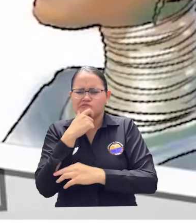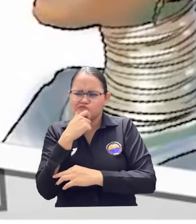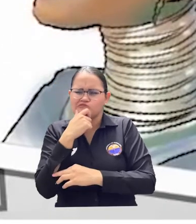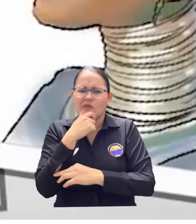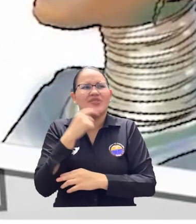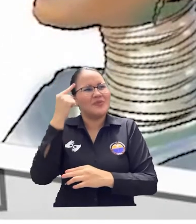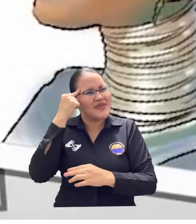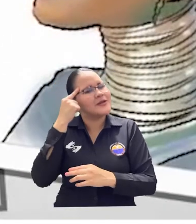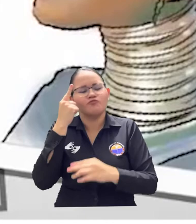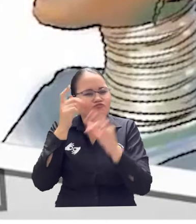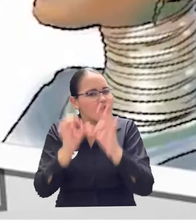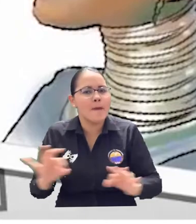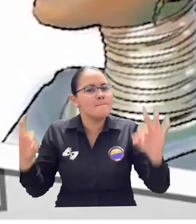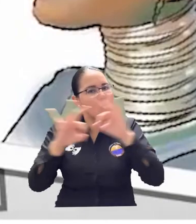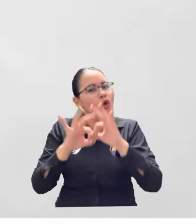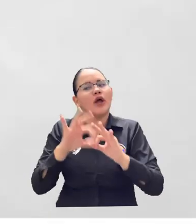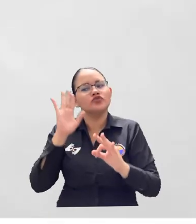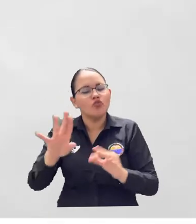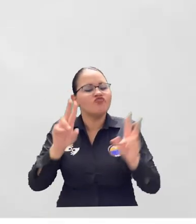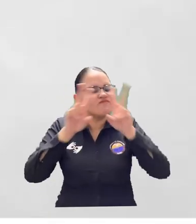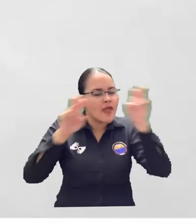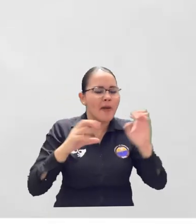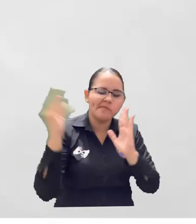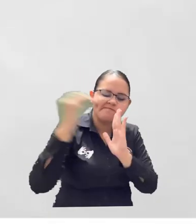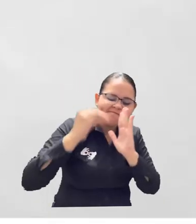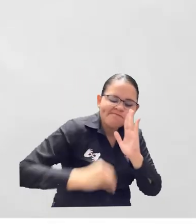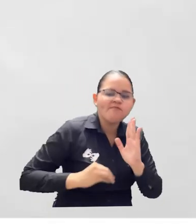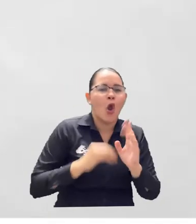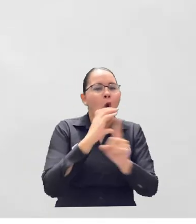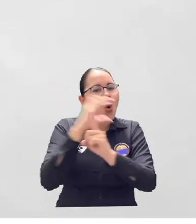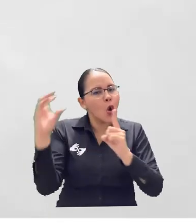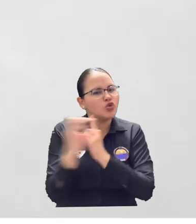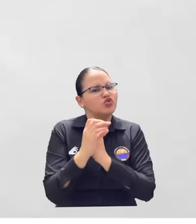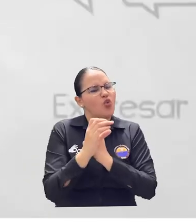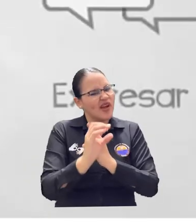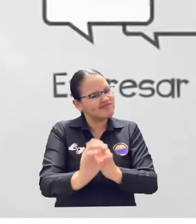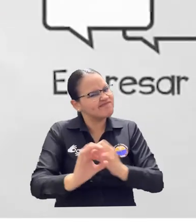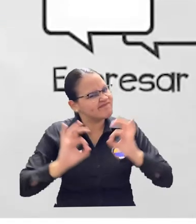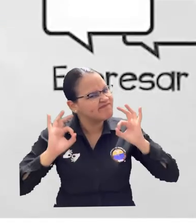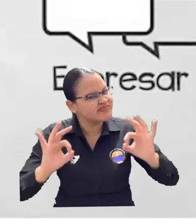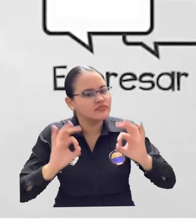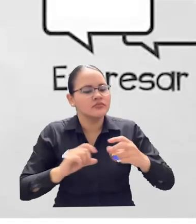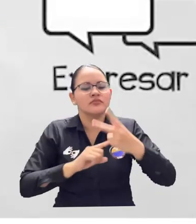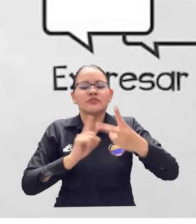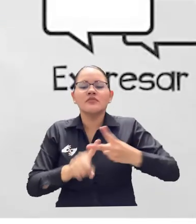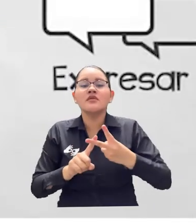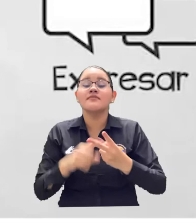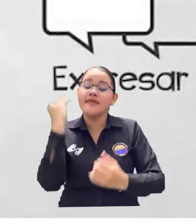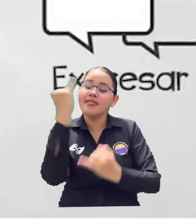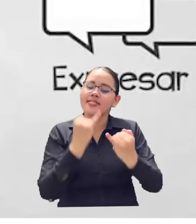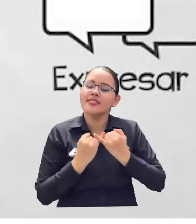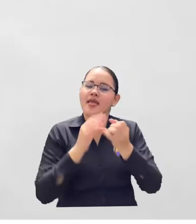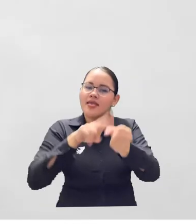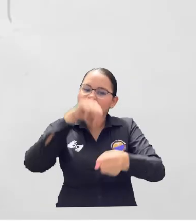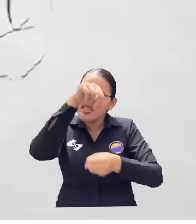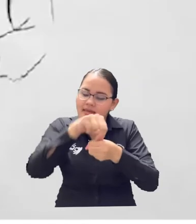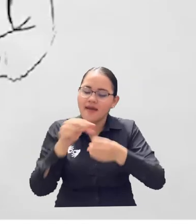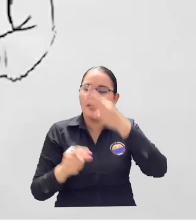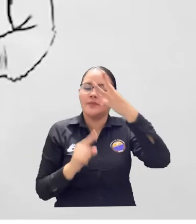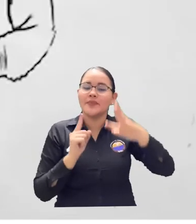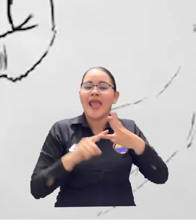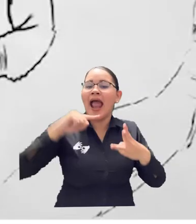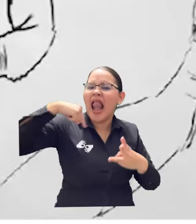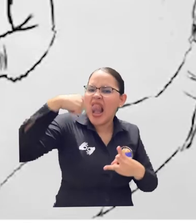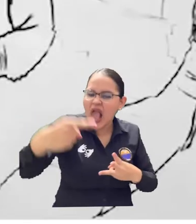Se incluye la interculturalidad en las agendas políticas, se reafirma la identidad indígena, se reclama la lengua, la